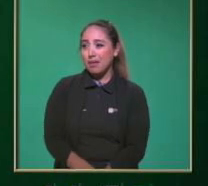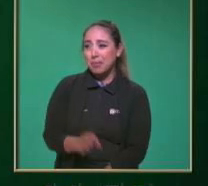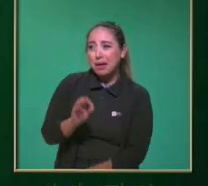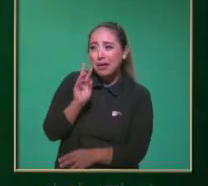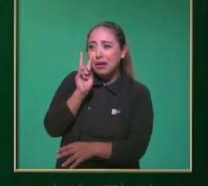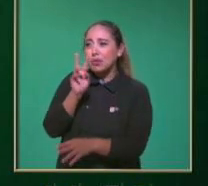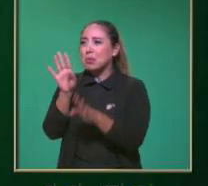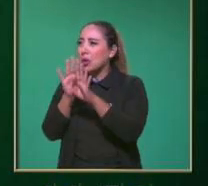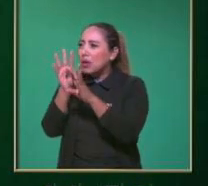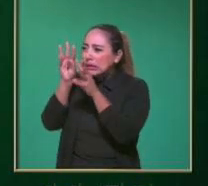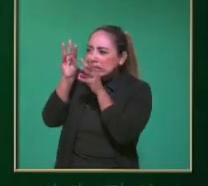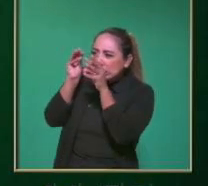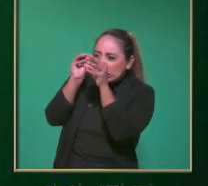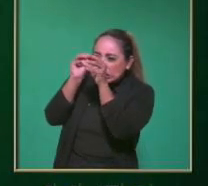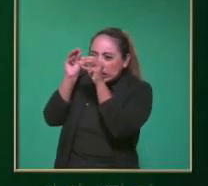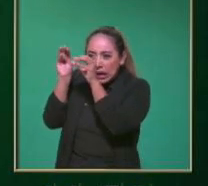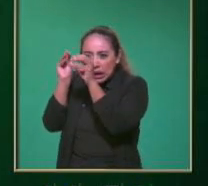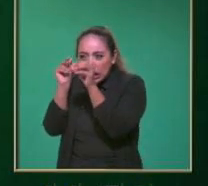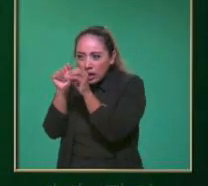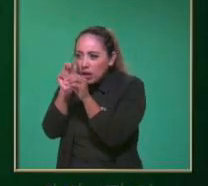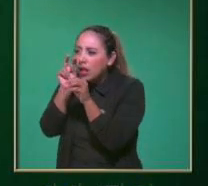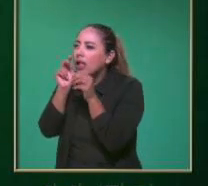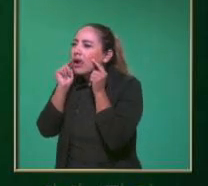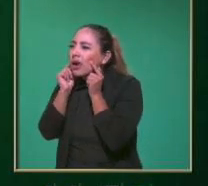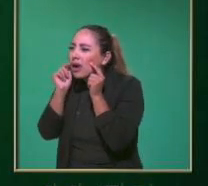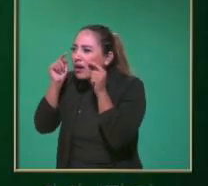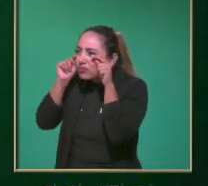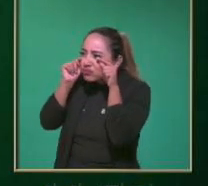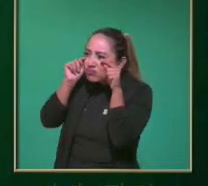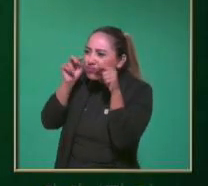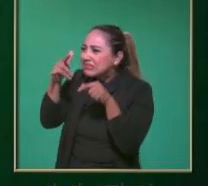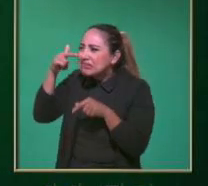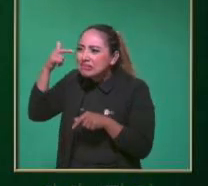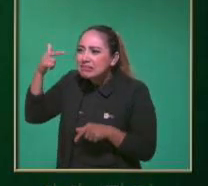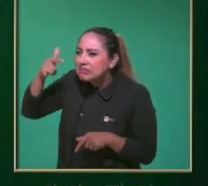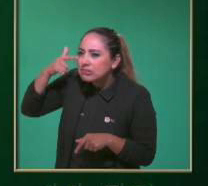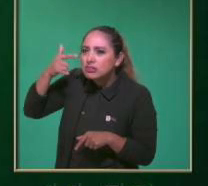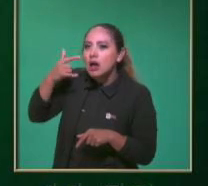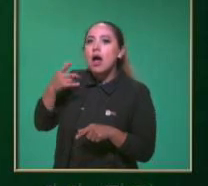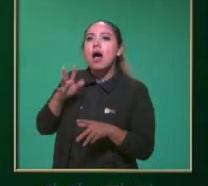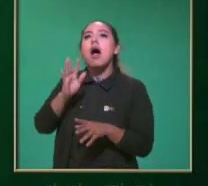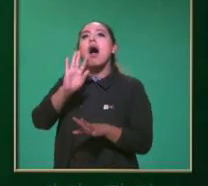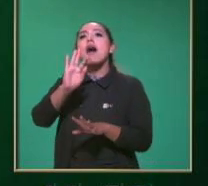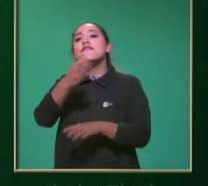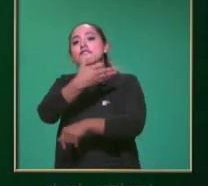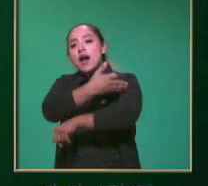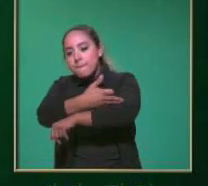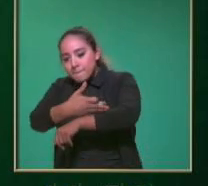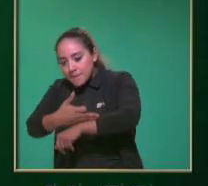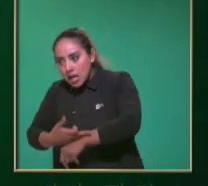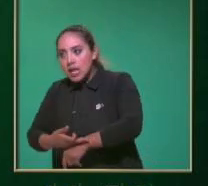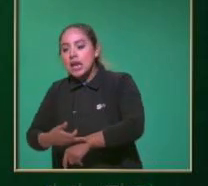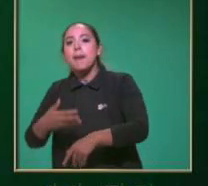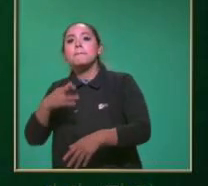borroso o no alcanzas a ver algunas letras, tienes que decirle a tu familia para que te lleven con el oftalmólogo